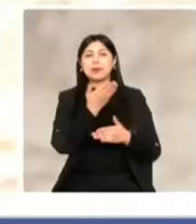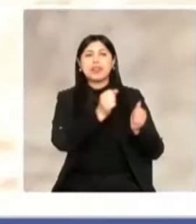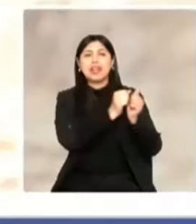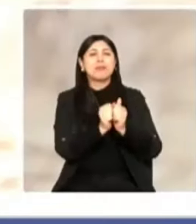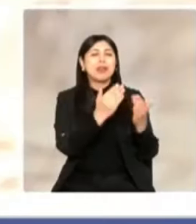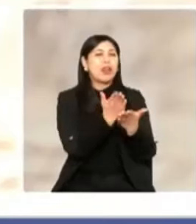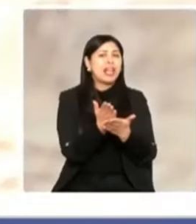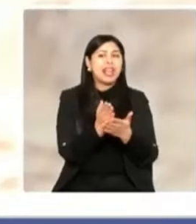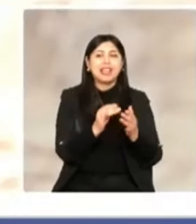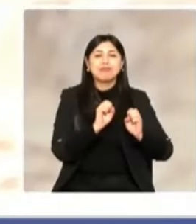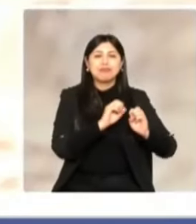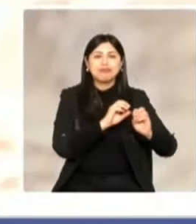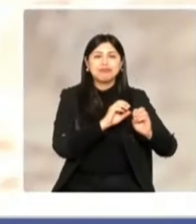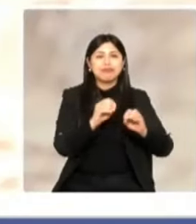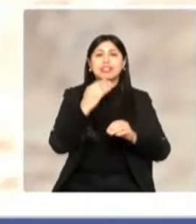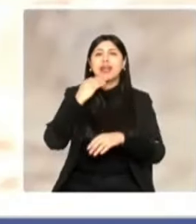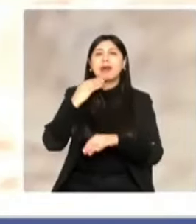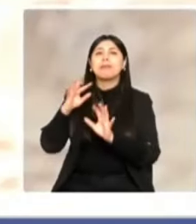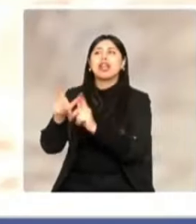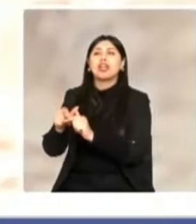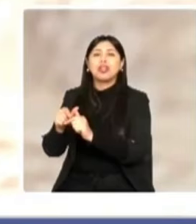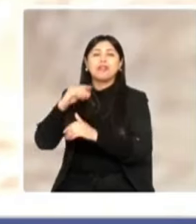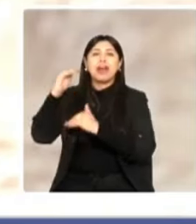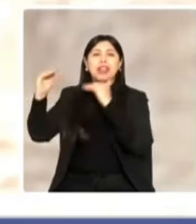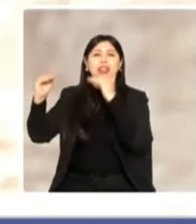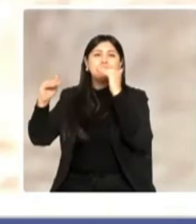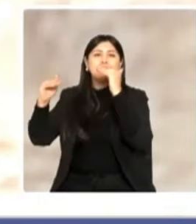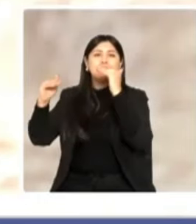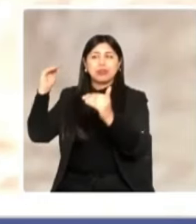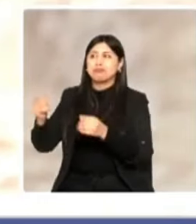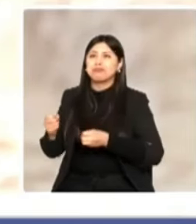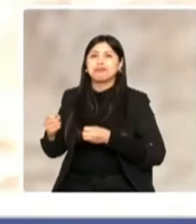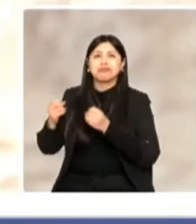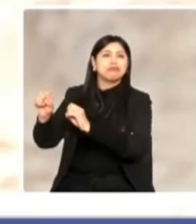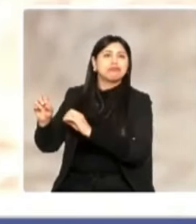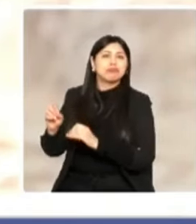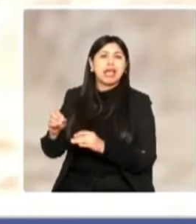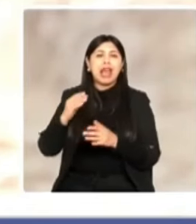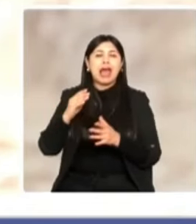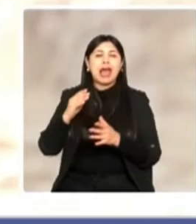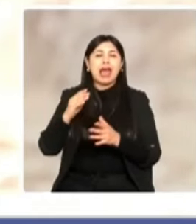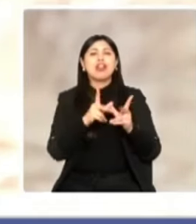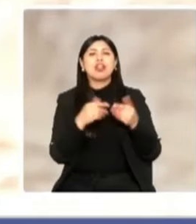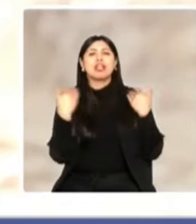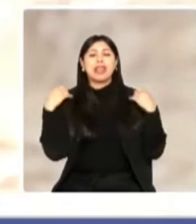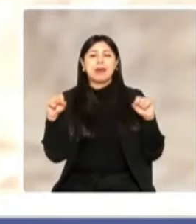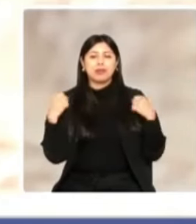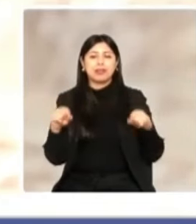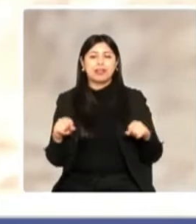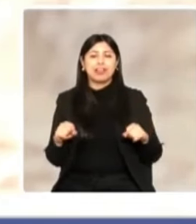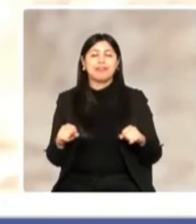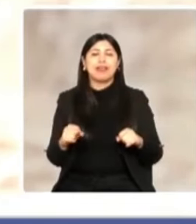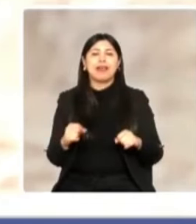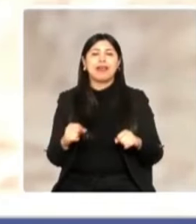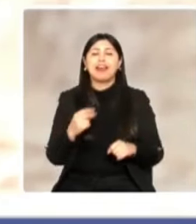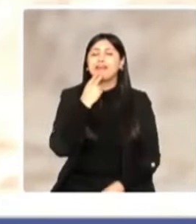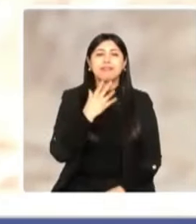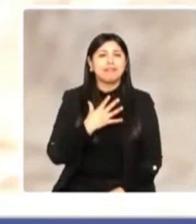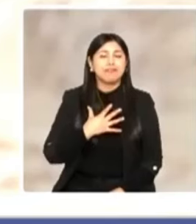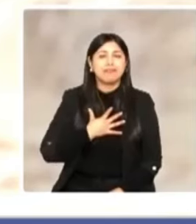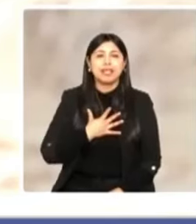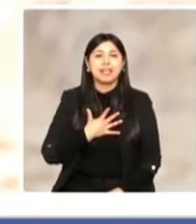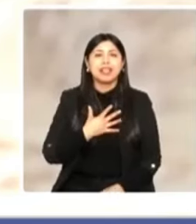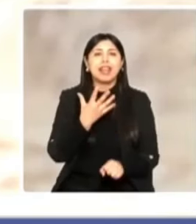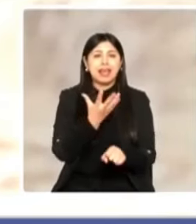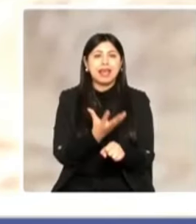el comunicado que hace Irina, manifiesta su disposición a colaborar con absolutamente toda la investigación. De lo que se habla es de una sospecha. Esa